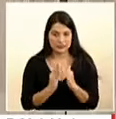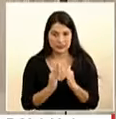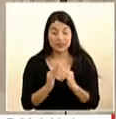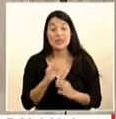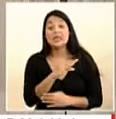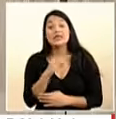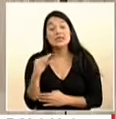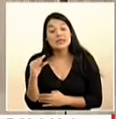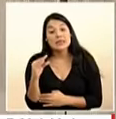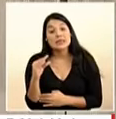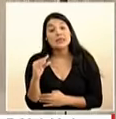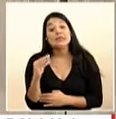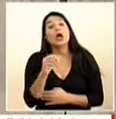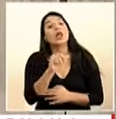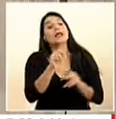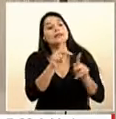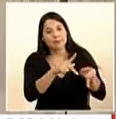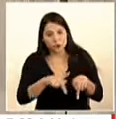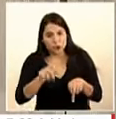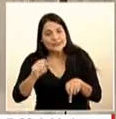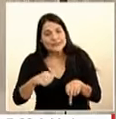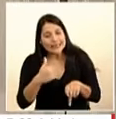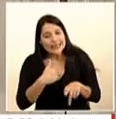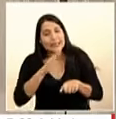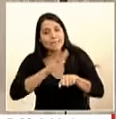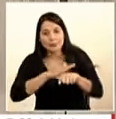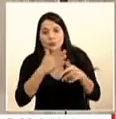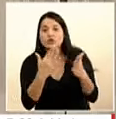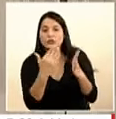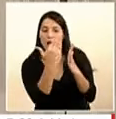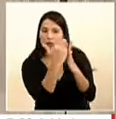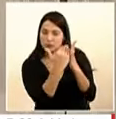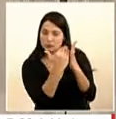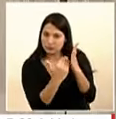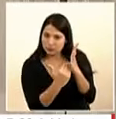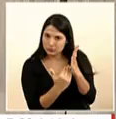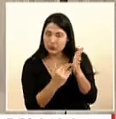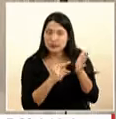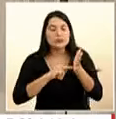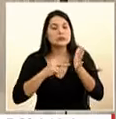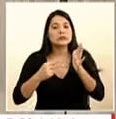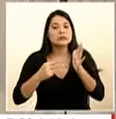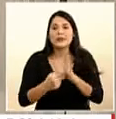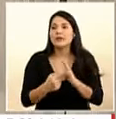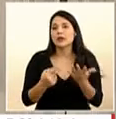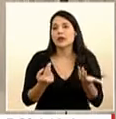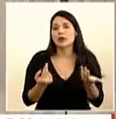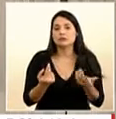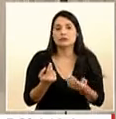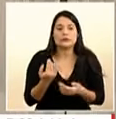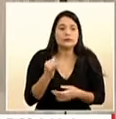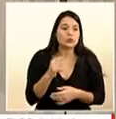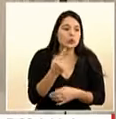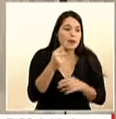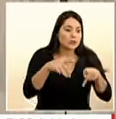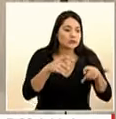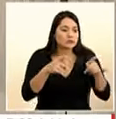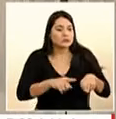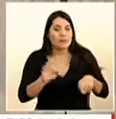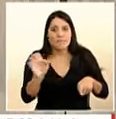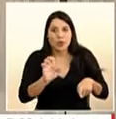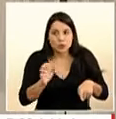excepcionales ya están contemplados es decir una emergencia principalmente que la gente tenga que salir por un